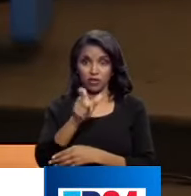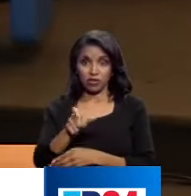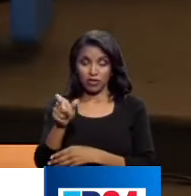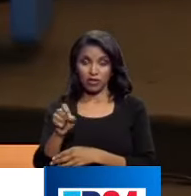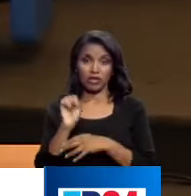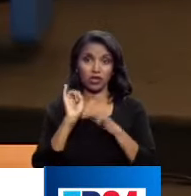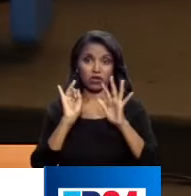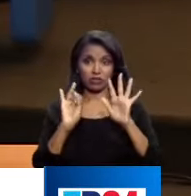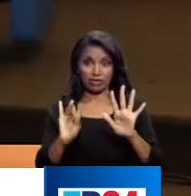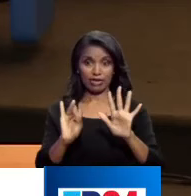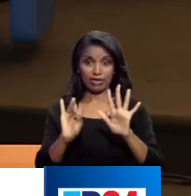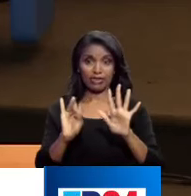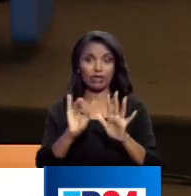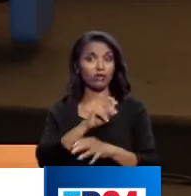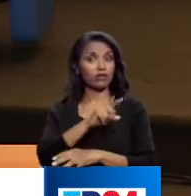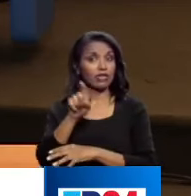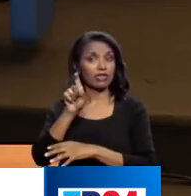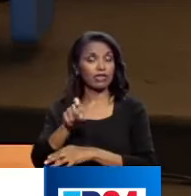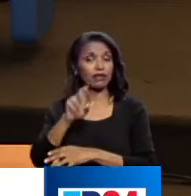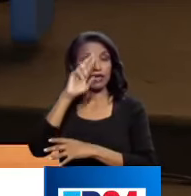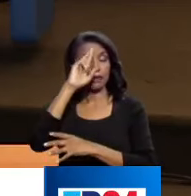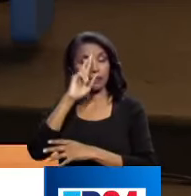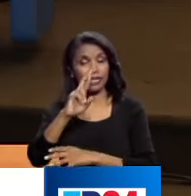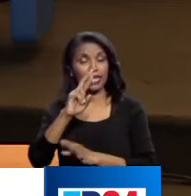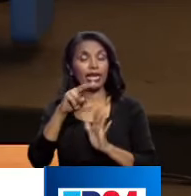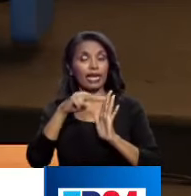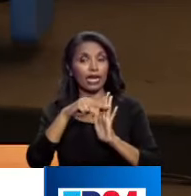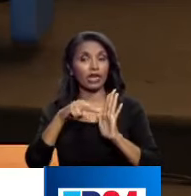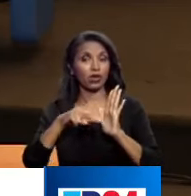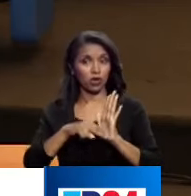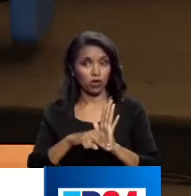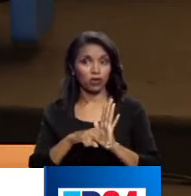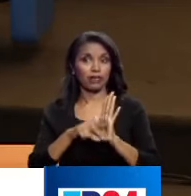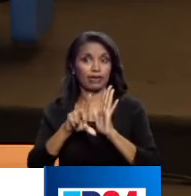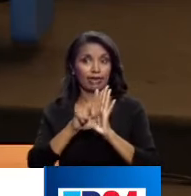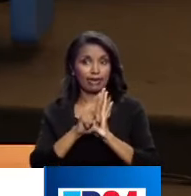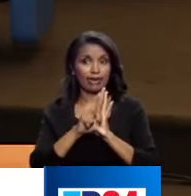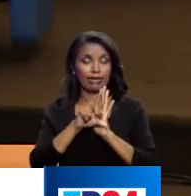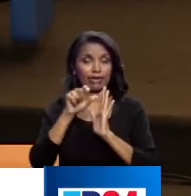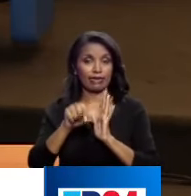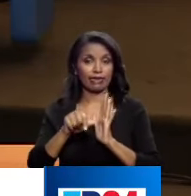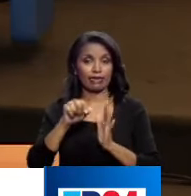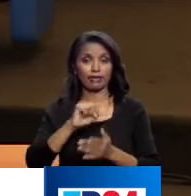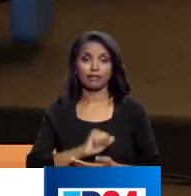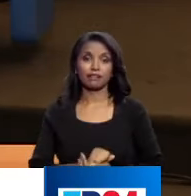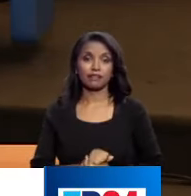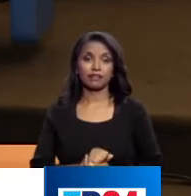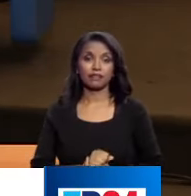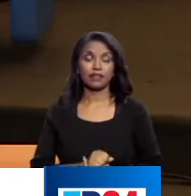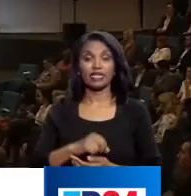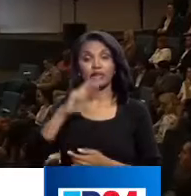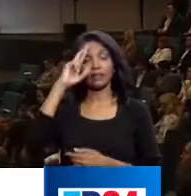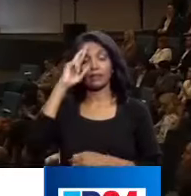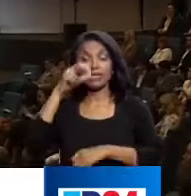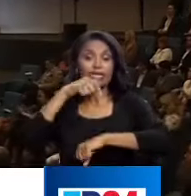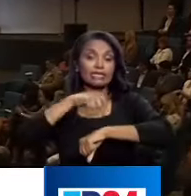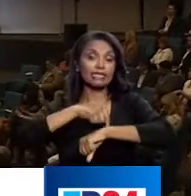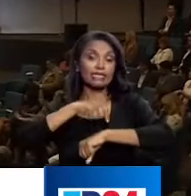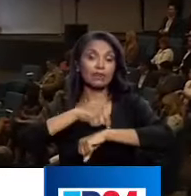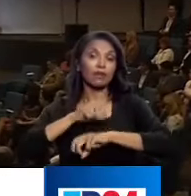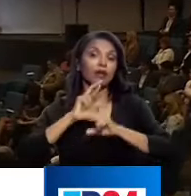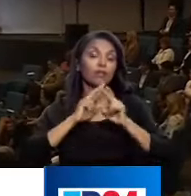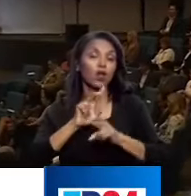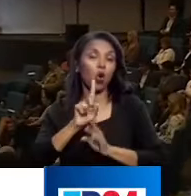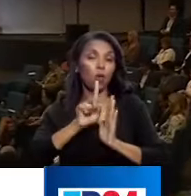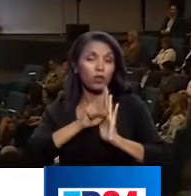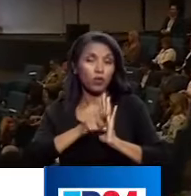conducta de este debate, las cuales fueron aceptadas por sus equipos de campaña. Los candidatos deben respetar los tiempos estipulados